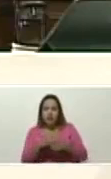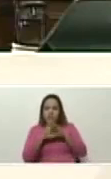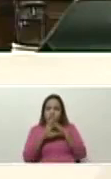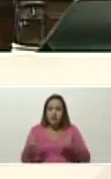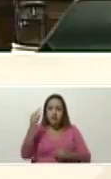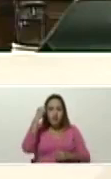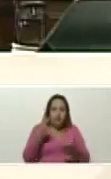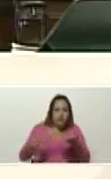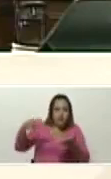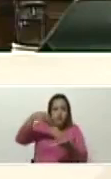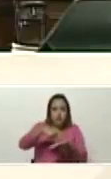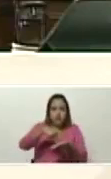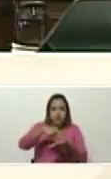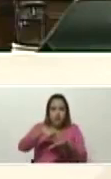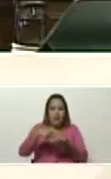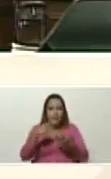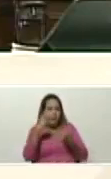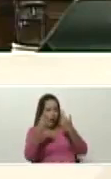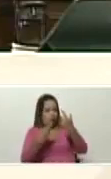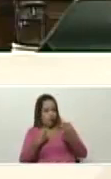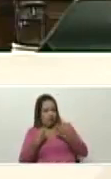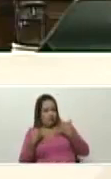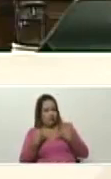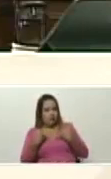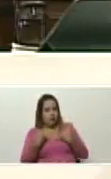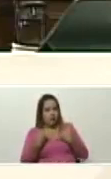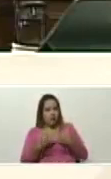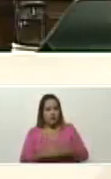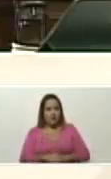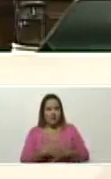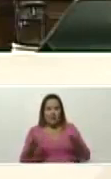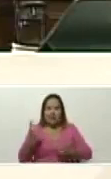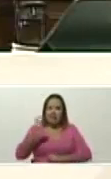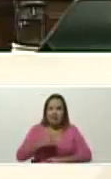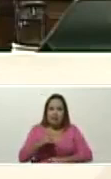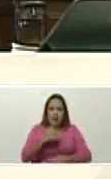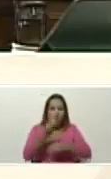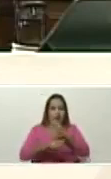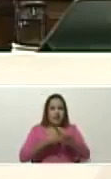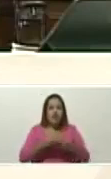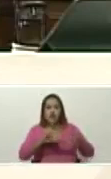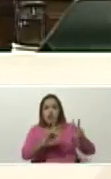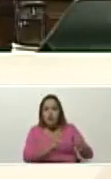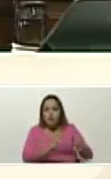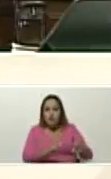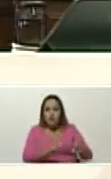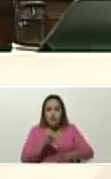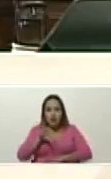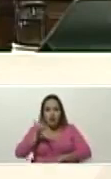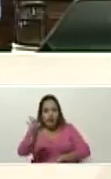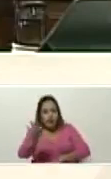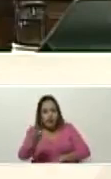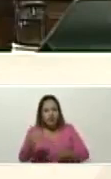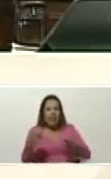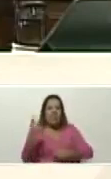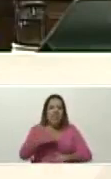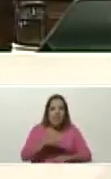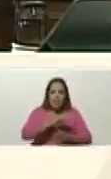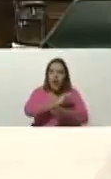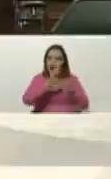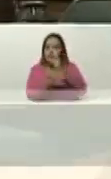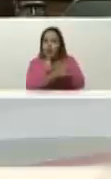días preguntándose qué es necesario hacer de nuevo por la patria, qué es necesario cambiar